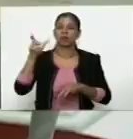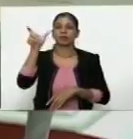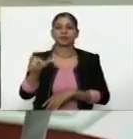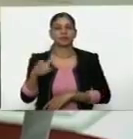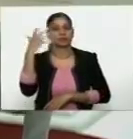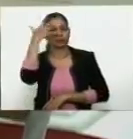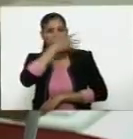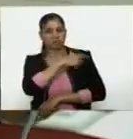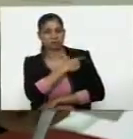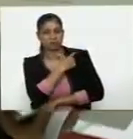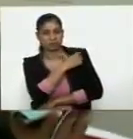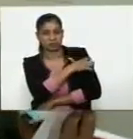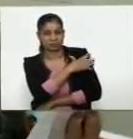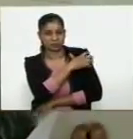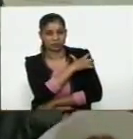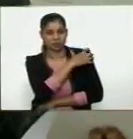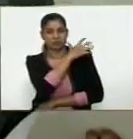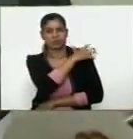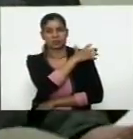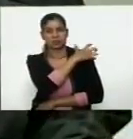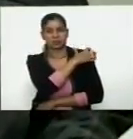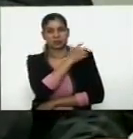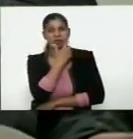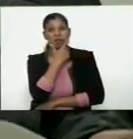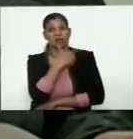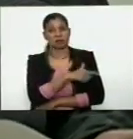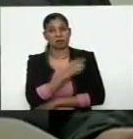Rojas que tenemos que multiplicarlo en la población.